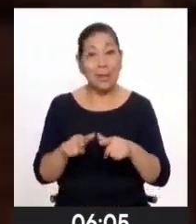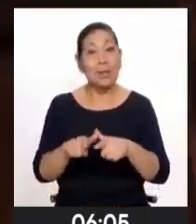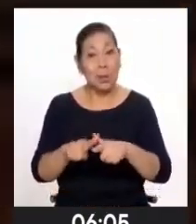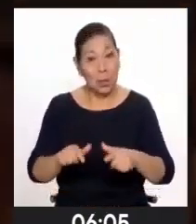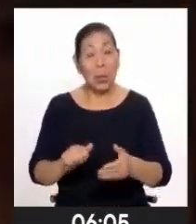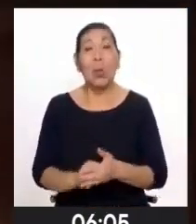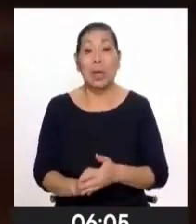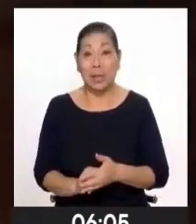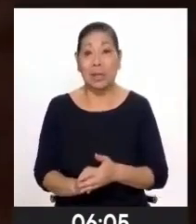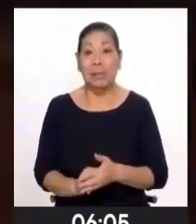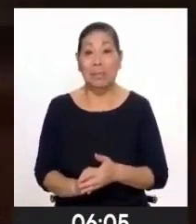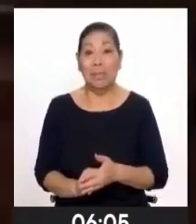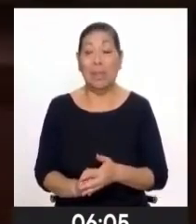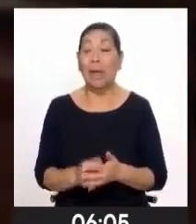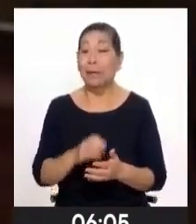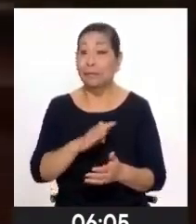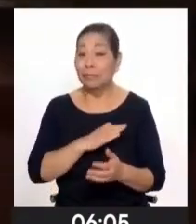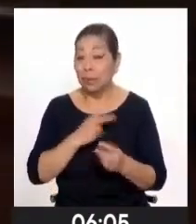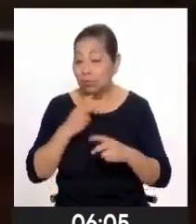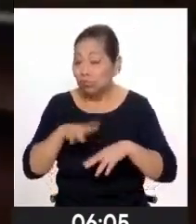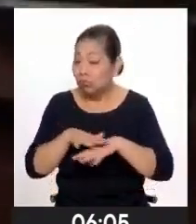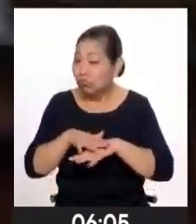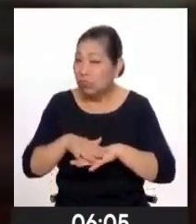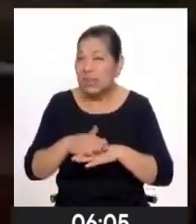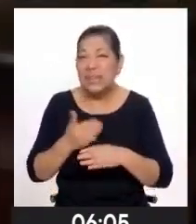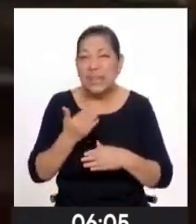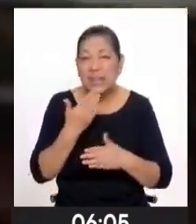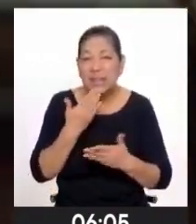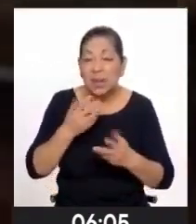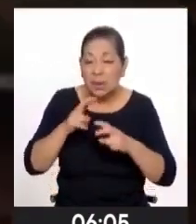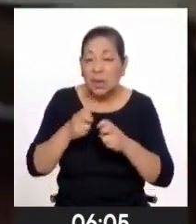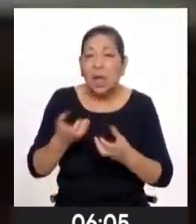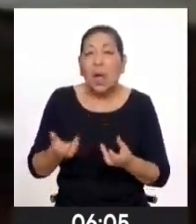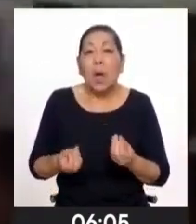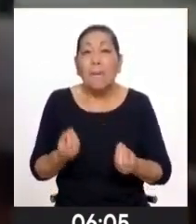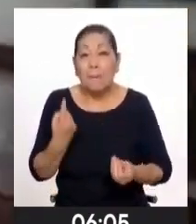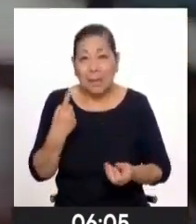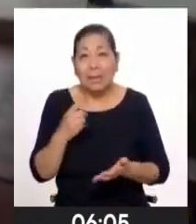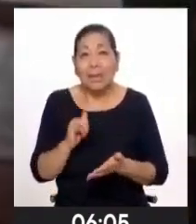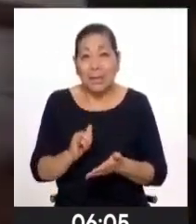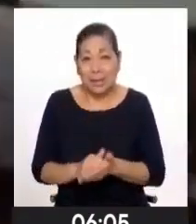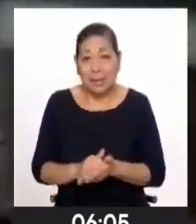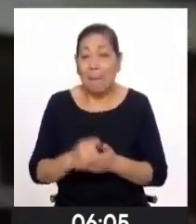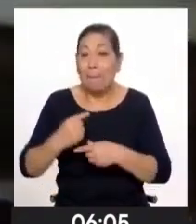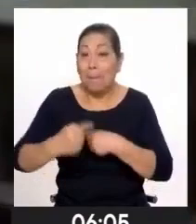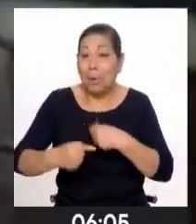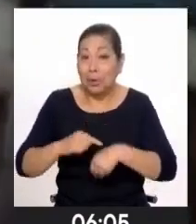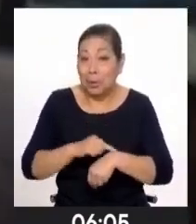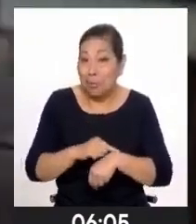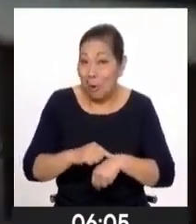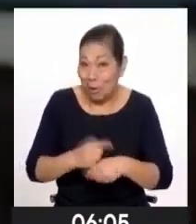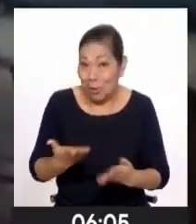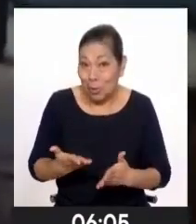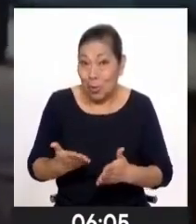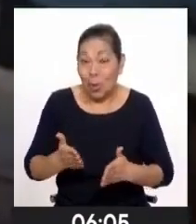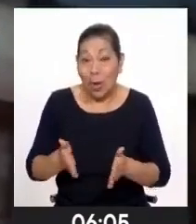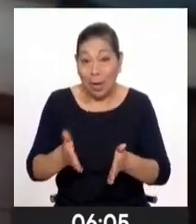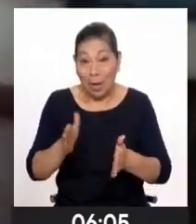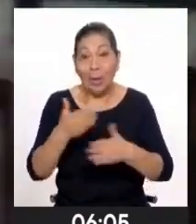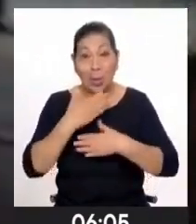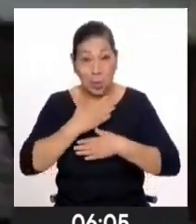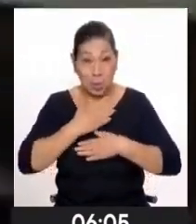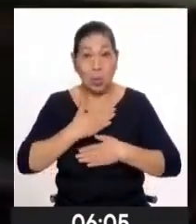de Nano guerra García a través de las redes sociales la presidenta de la República expresó su profundo pesar a la familia